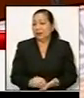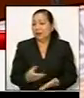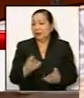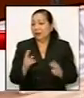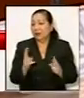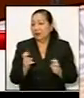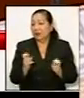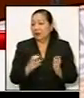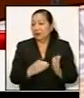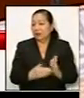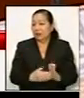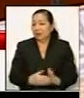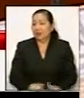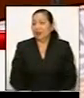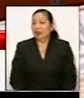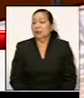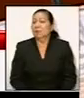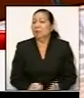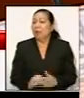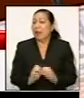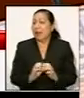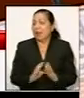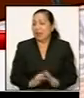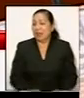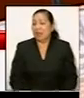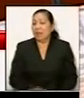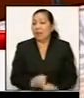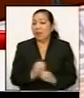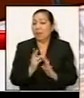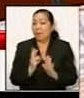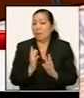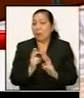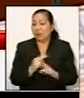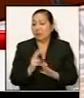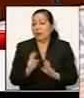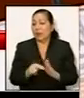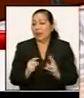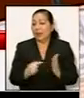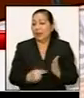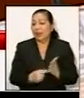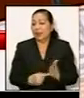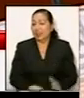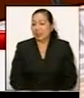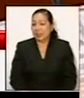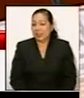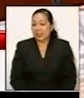tema aparece ya con claridad en la formación profesional técnica no